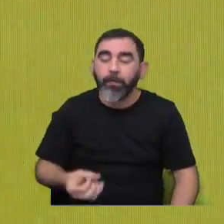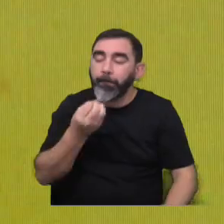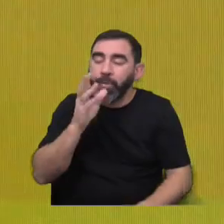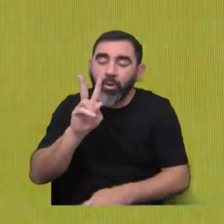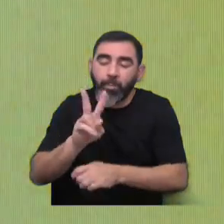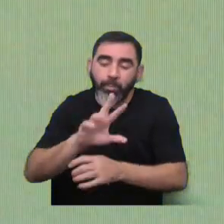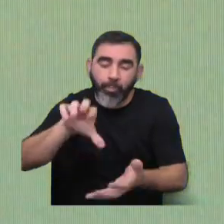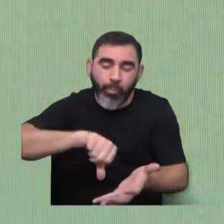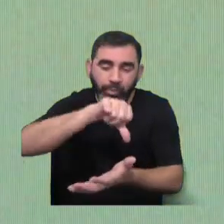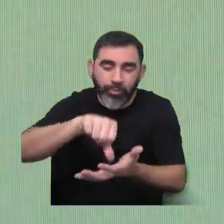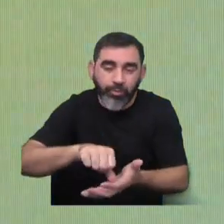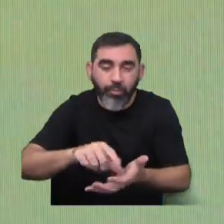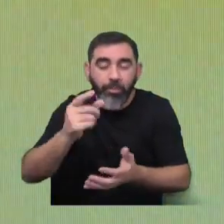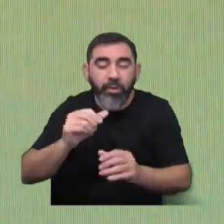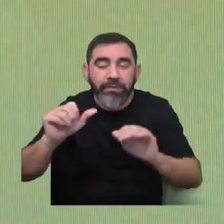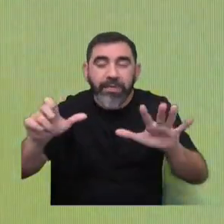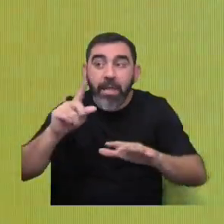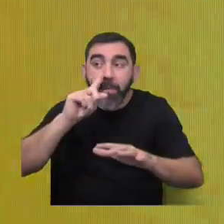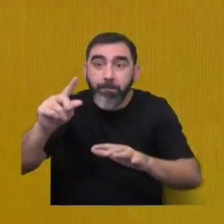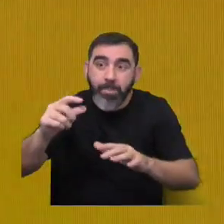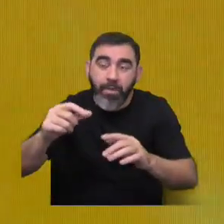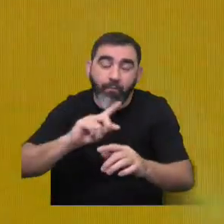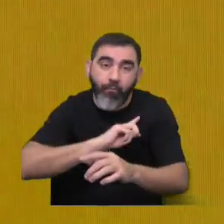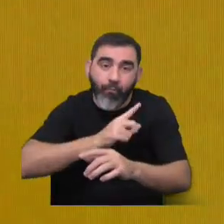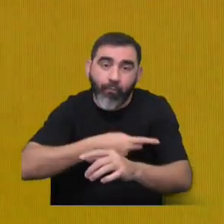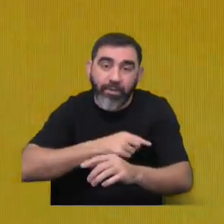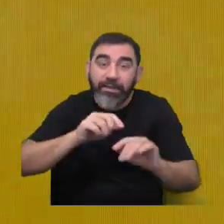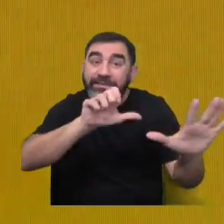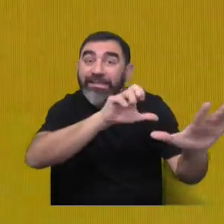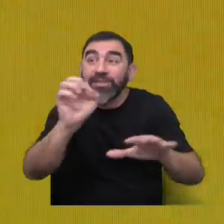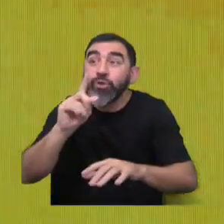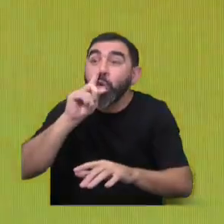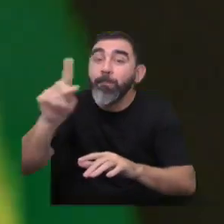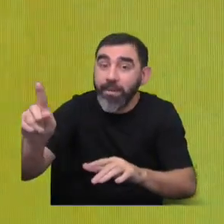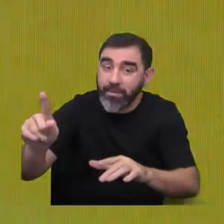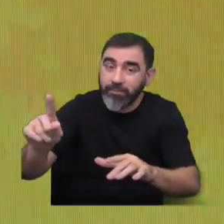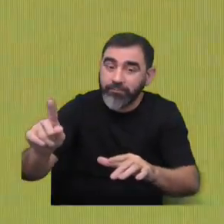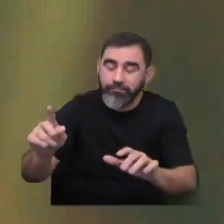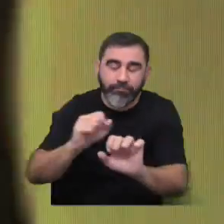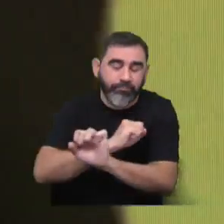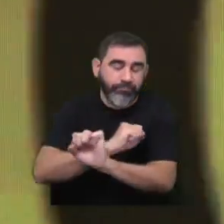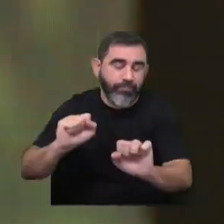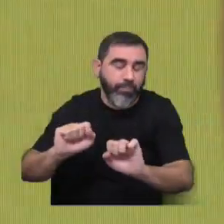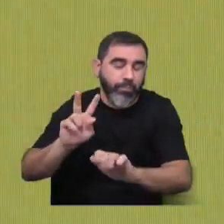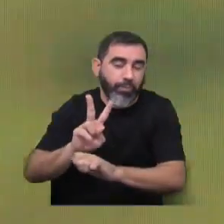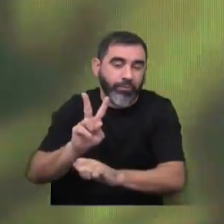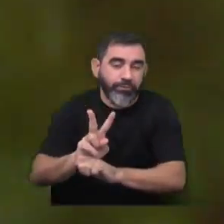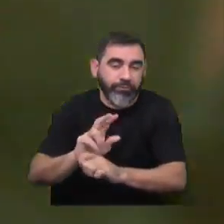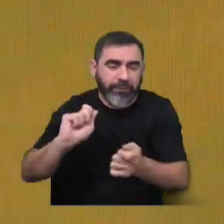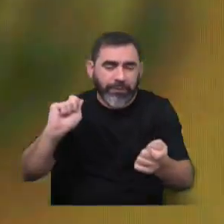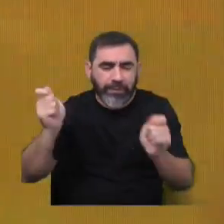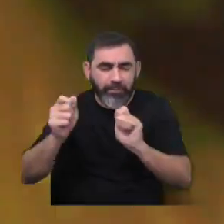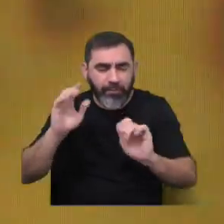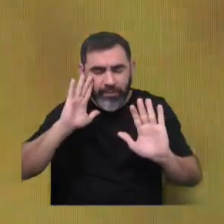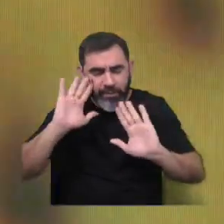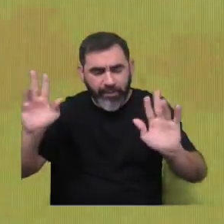ciudades, a 6.000 amperes, 600.000 amperes, no hay con qué pararlos. Y ahora cambiamos así